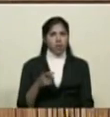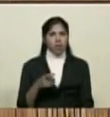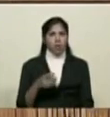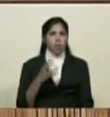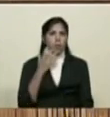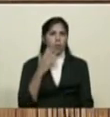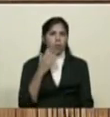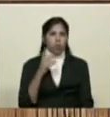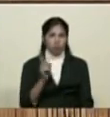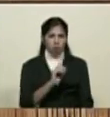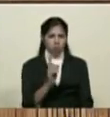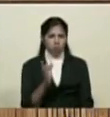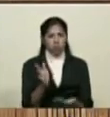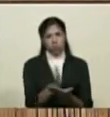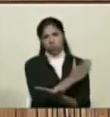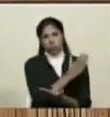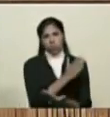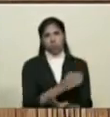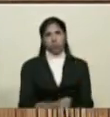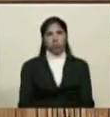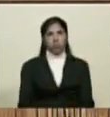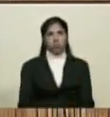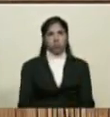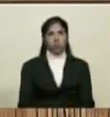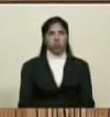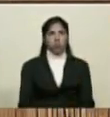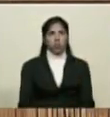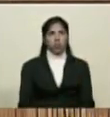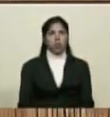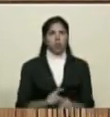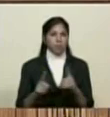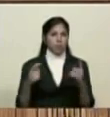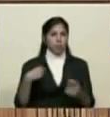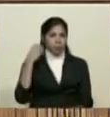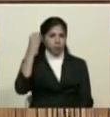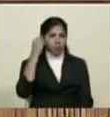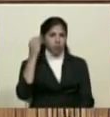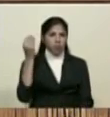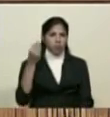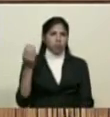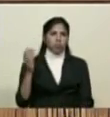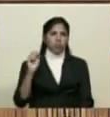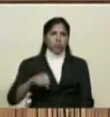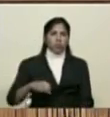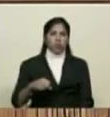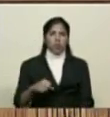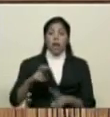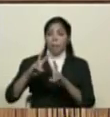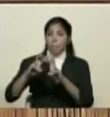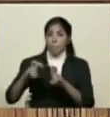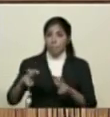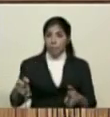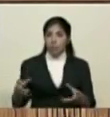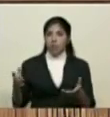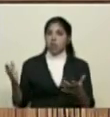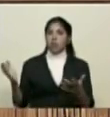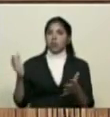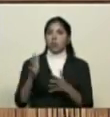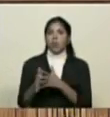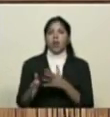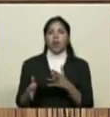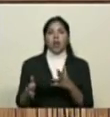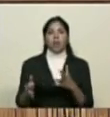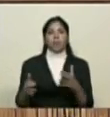que no, se dejará. Pero nosotros pensamos que sí debemos ir hacia allá. Ejecutar un análisis y evaluación de la Dirección de Recursos